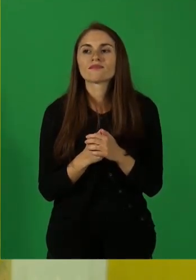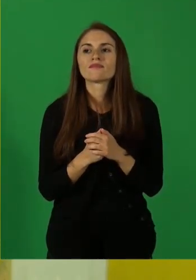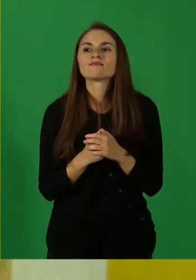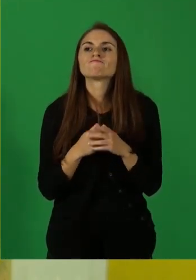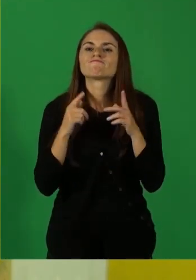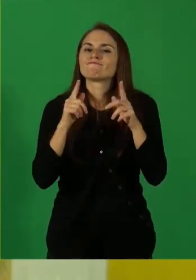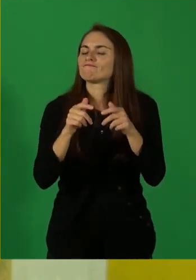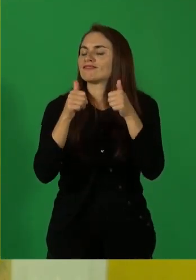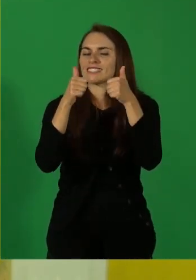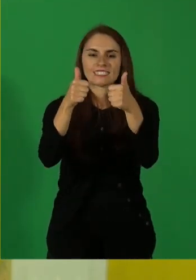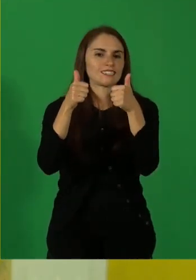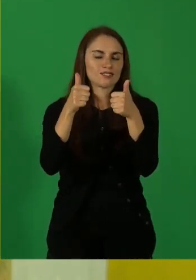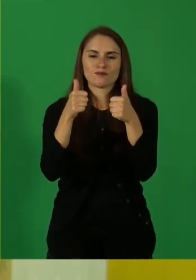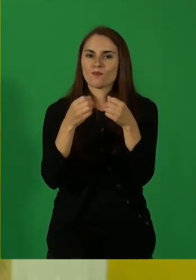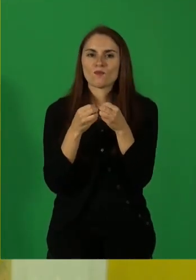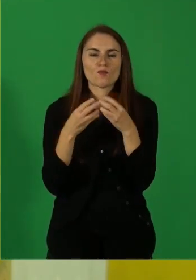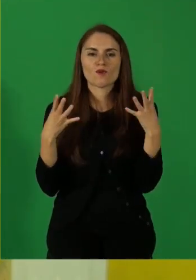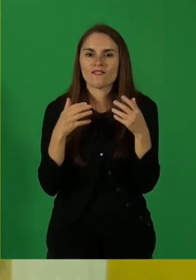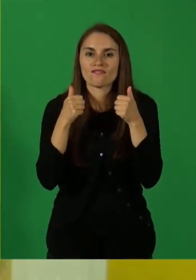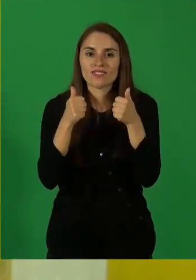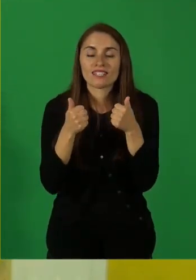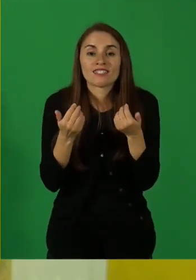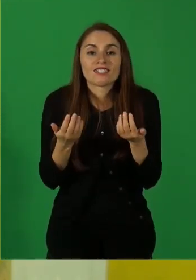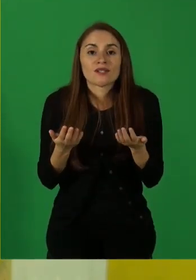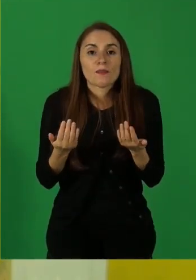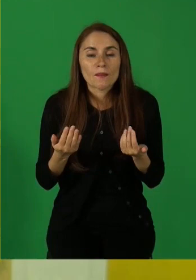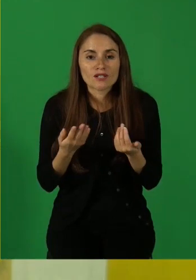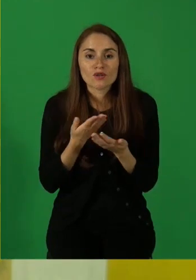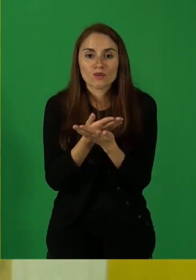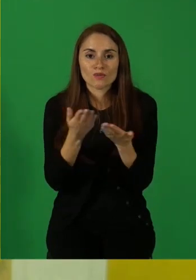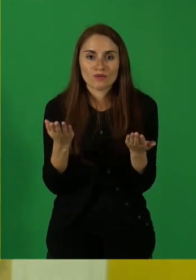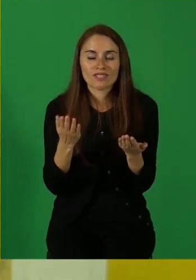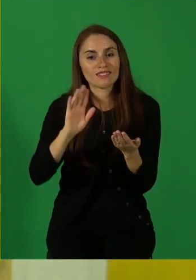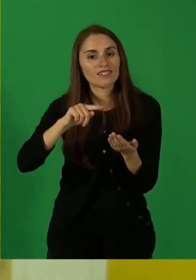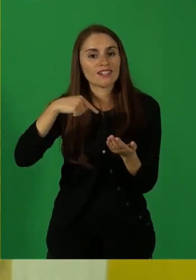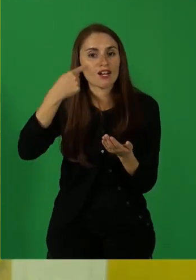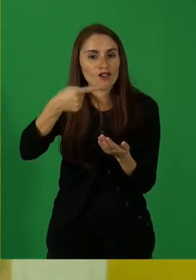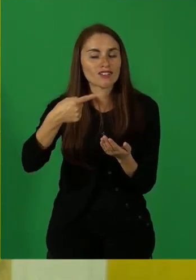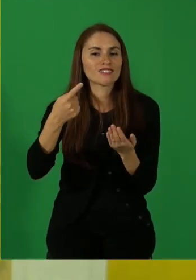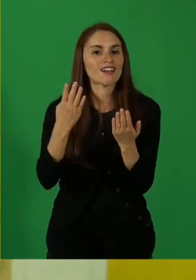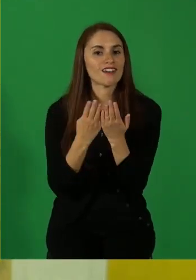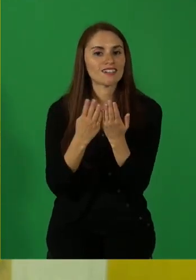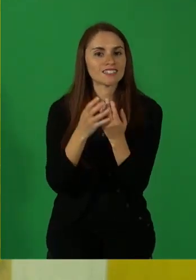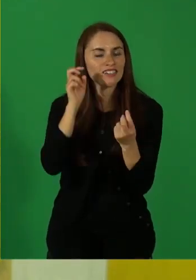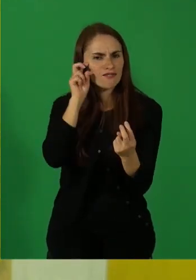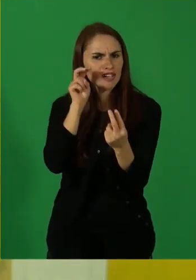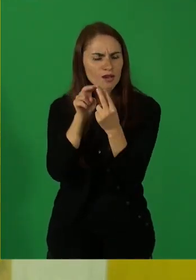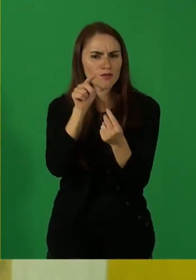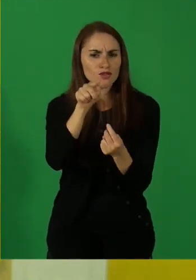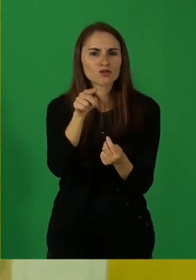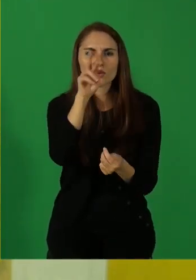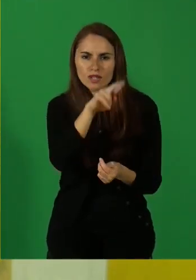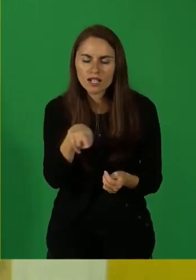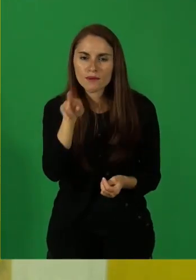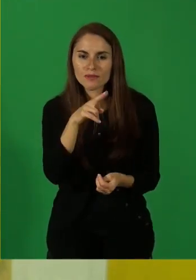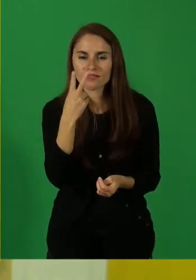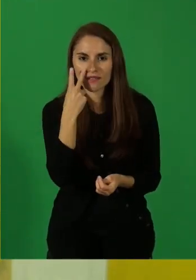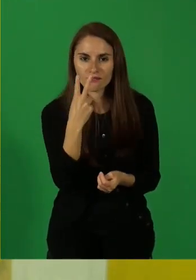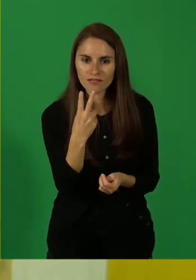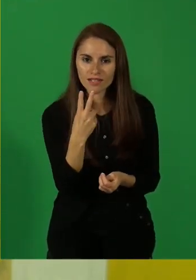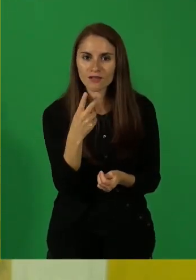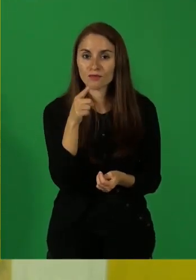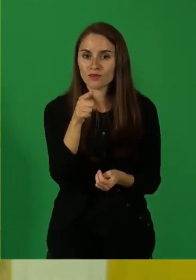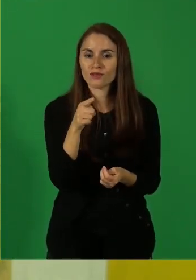Lo has hecho súper bien y espero que nos veamos en la próxima clase, que puedas revisar estos videos porque